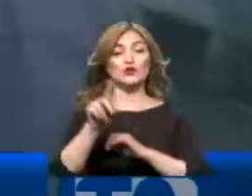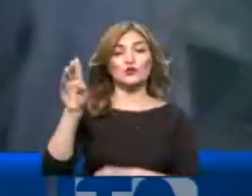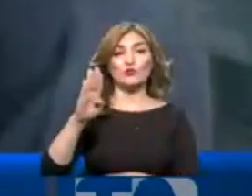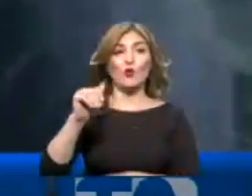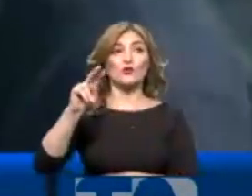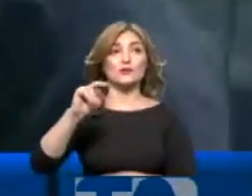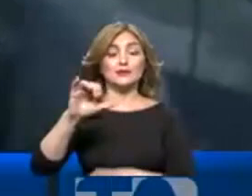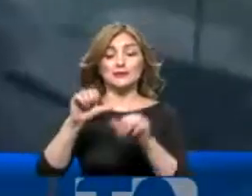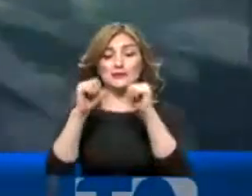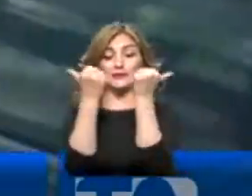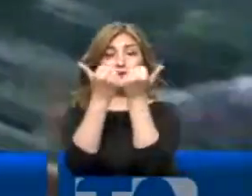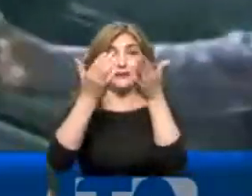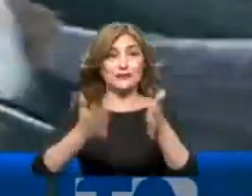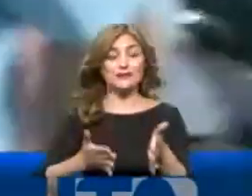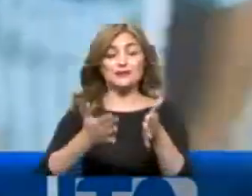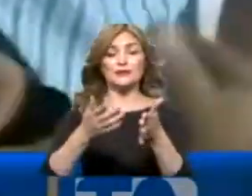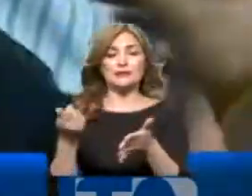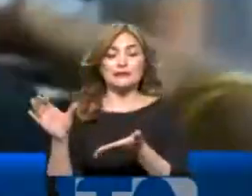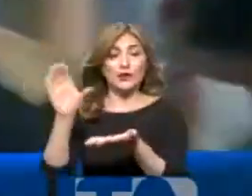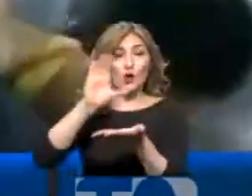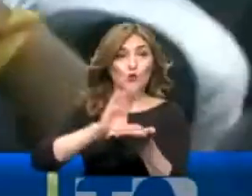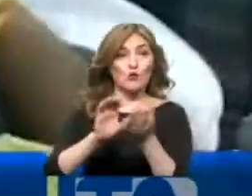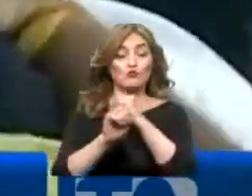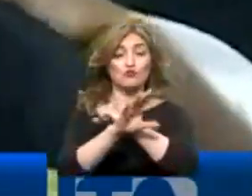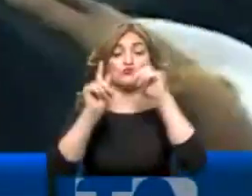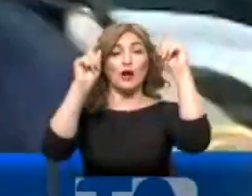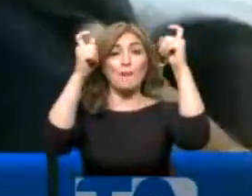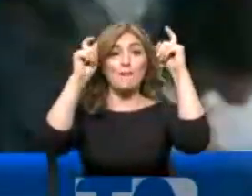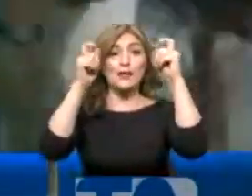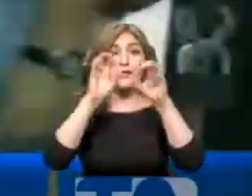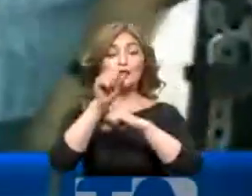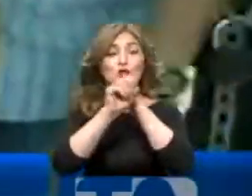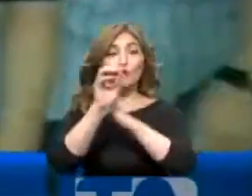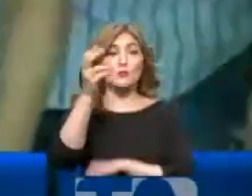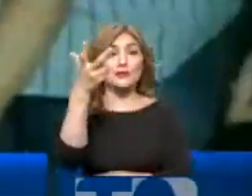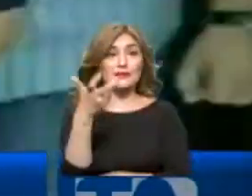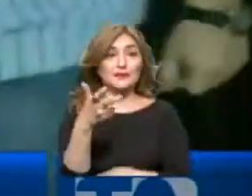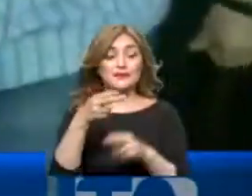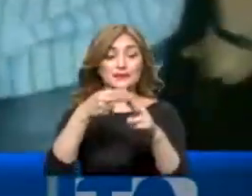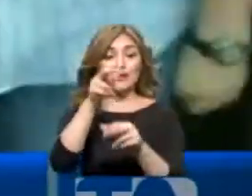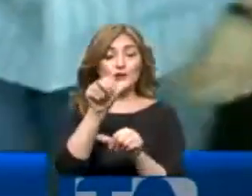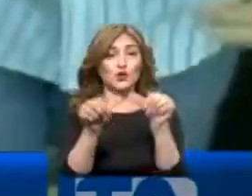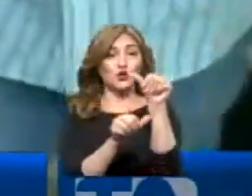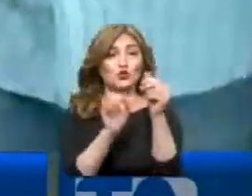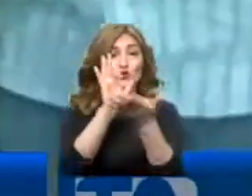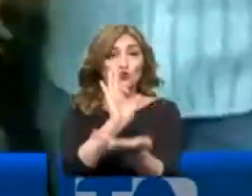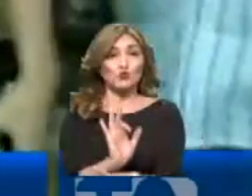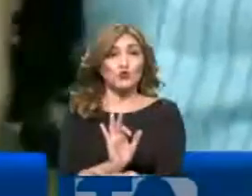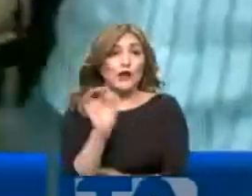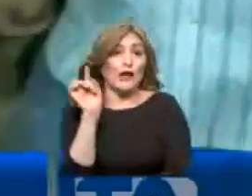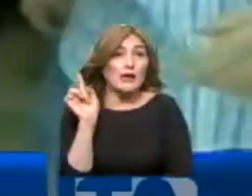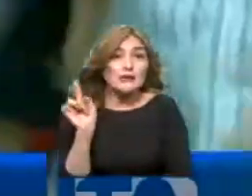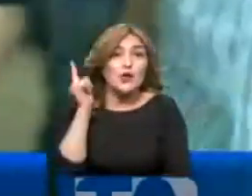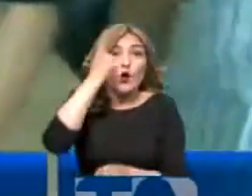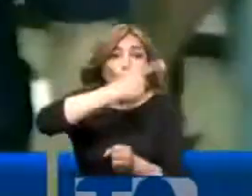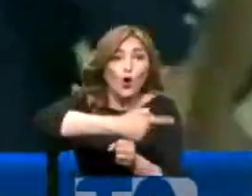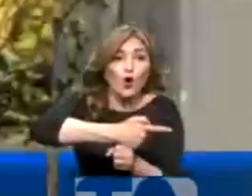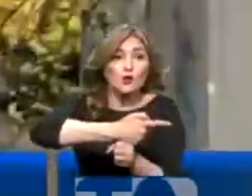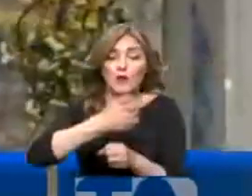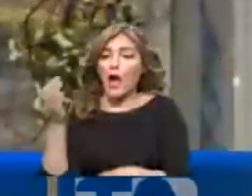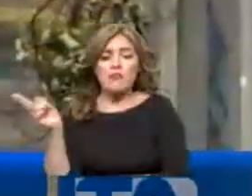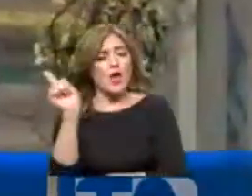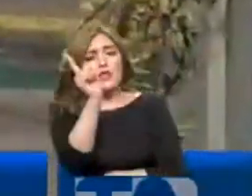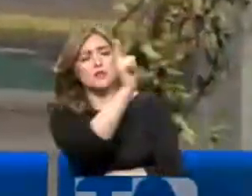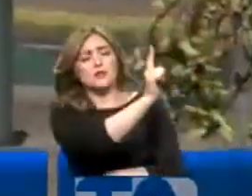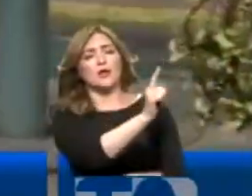actual asambleísta que habría recibido dinero para su campaña electoral de 2013. Su ex asesor dijo en su versión que ella le dispuso ir a Quito a